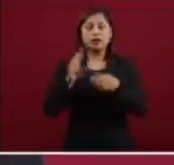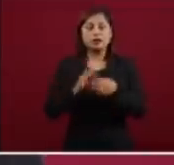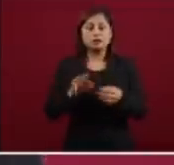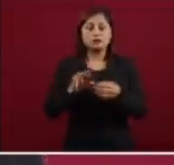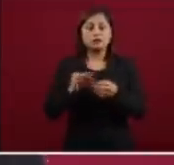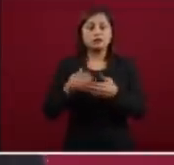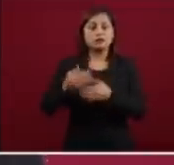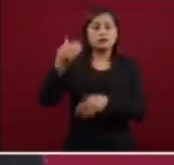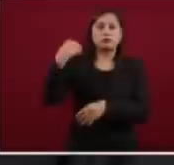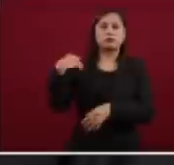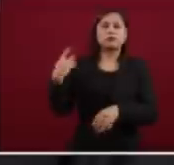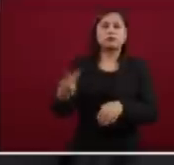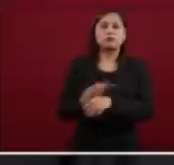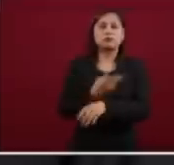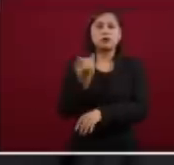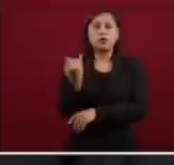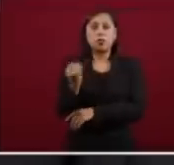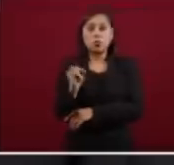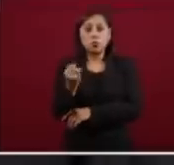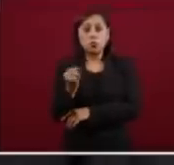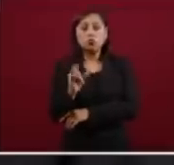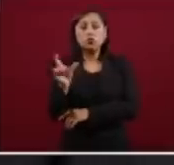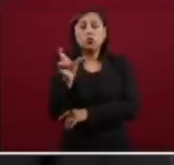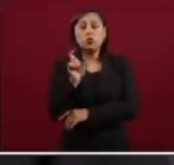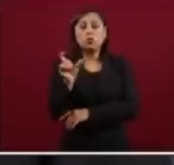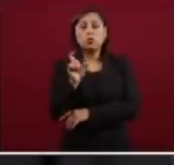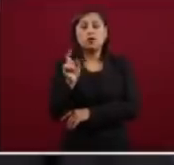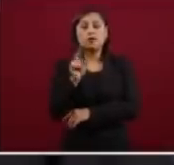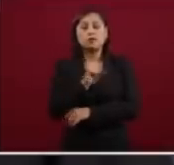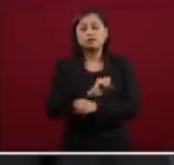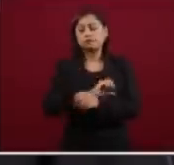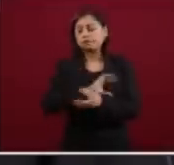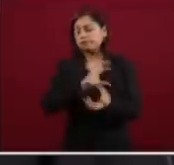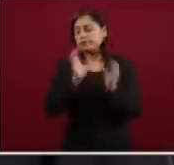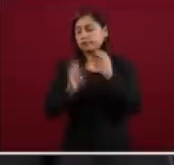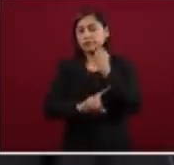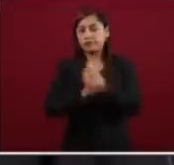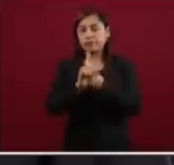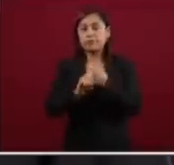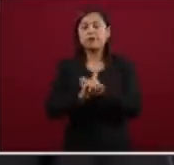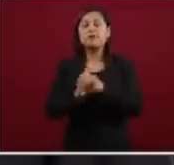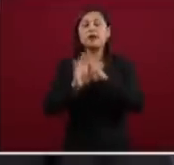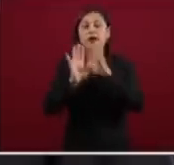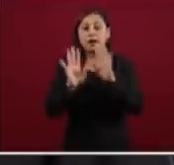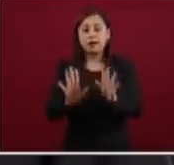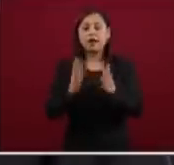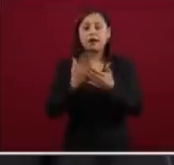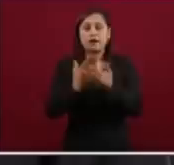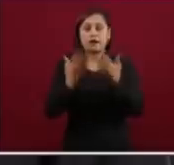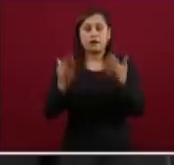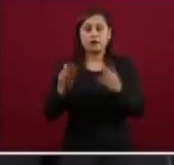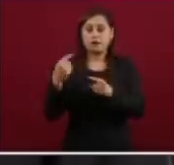desató esta crisis a la fecha es totalmente distinto